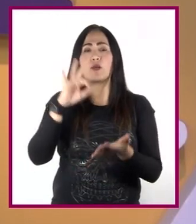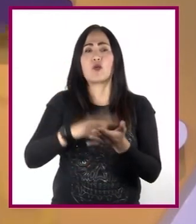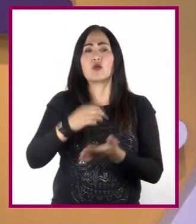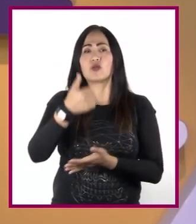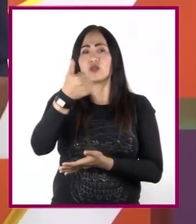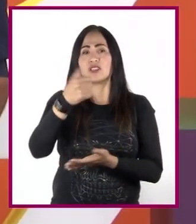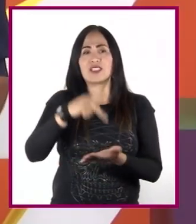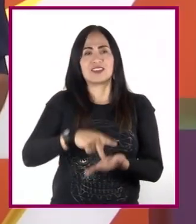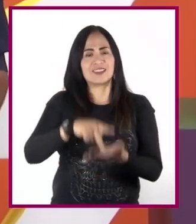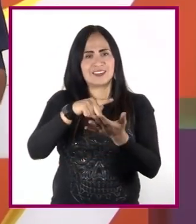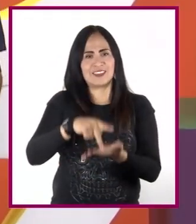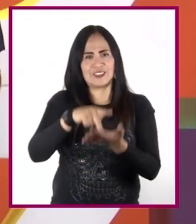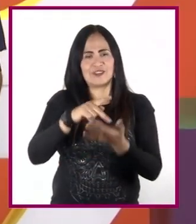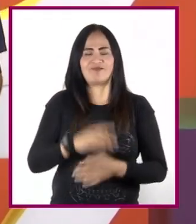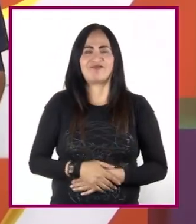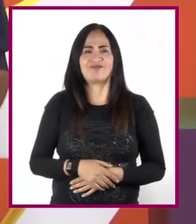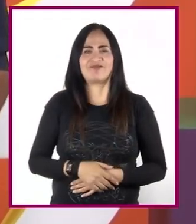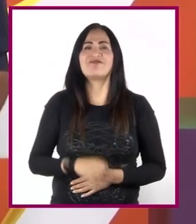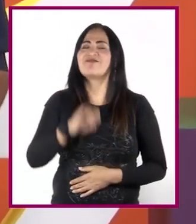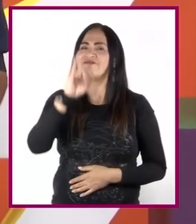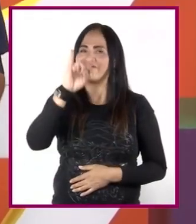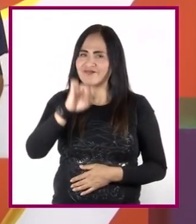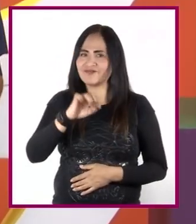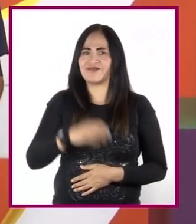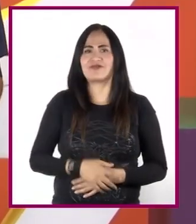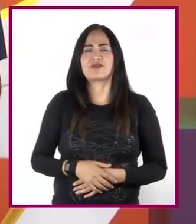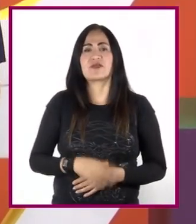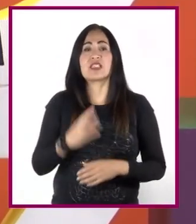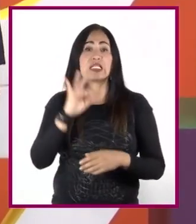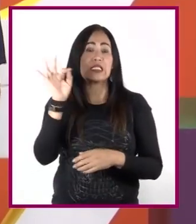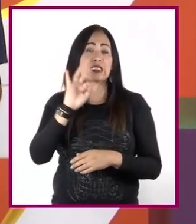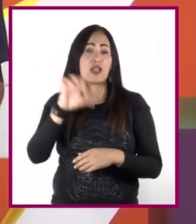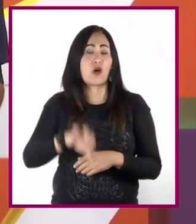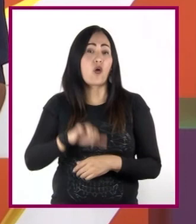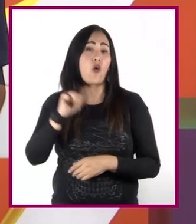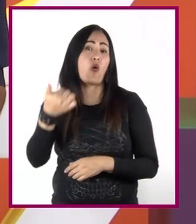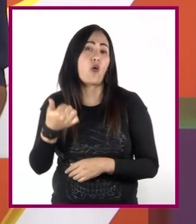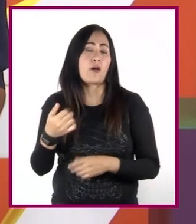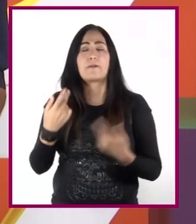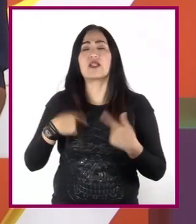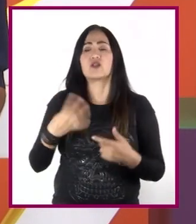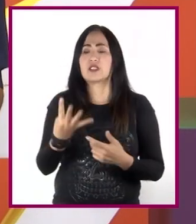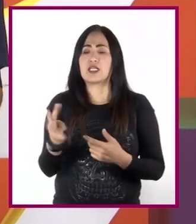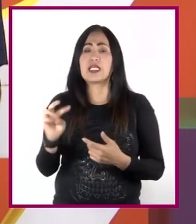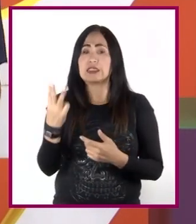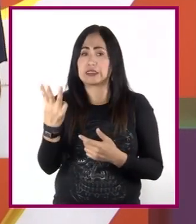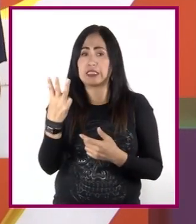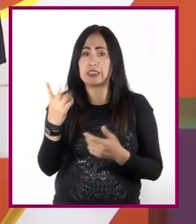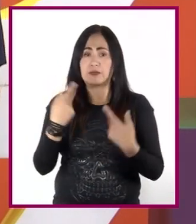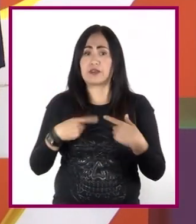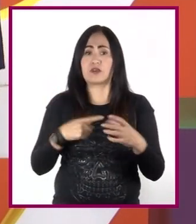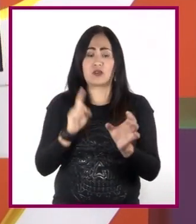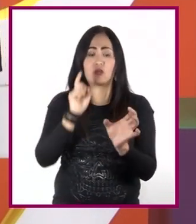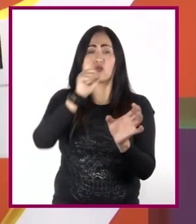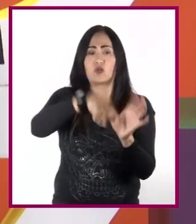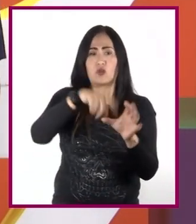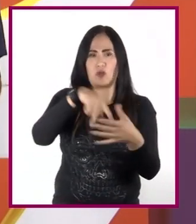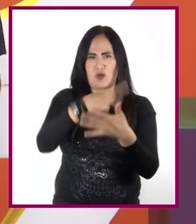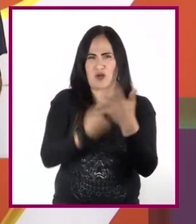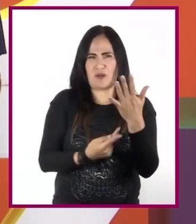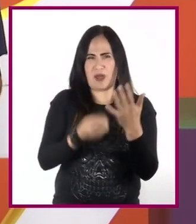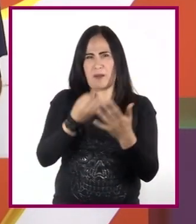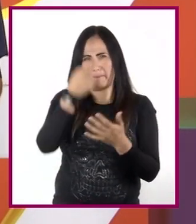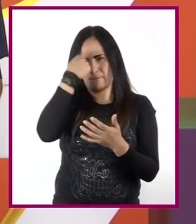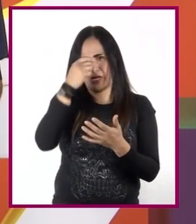120.6 kilogramos. Si Marco tuviera que agregar a otras 3 personas al programa de nutrición, considerando la